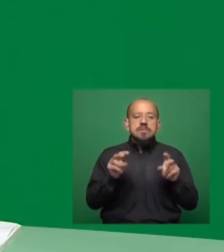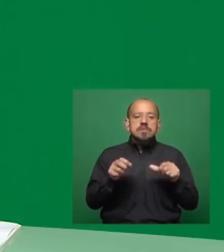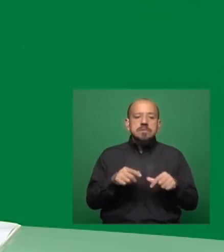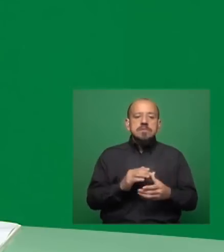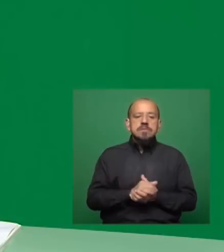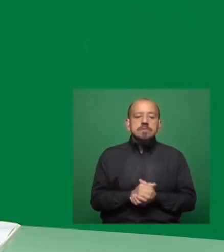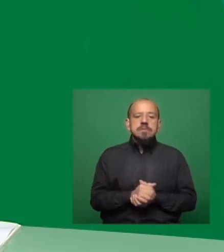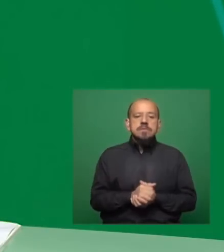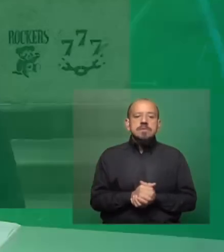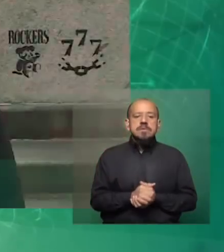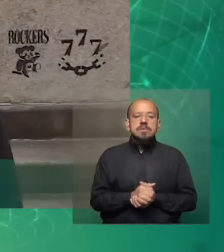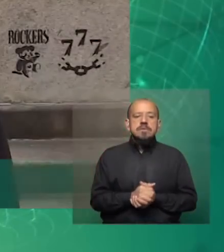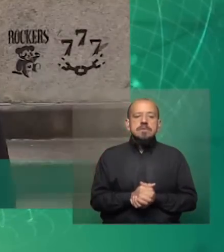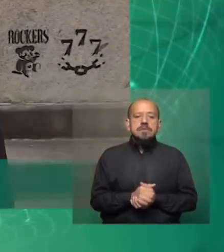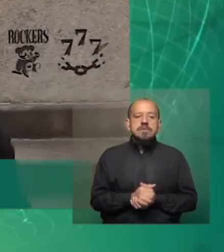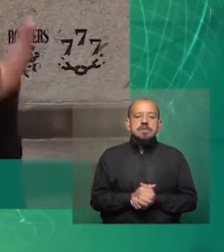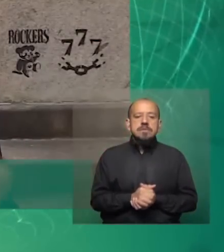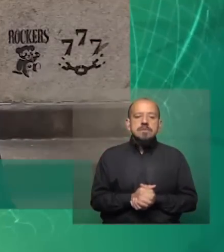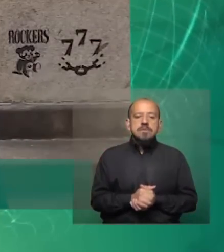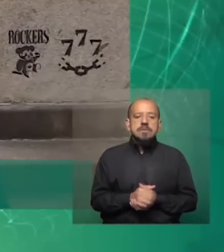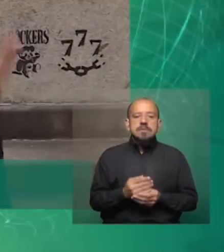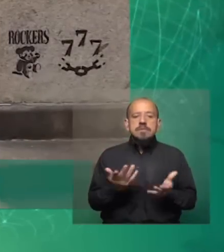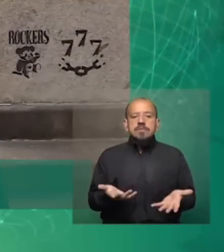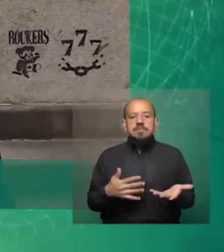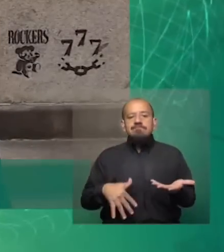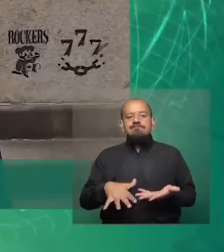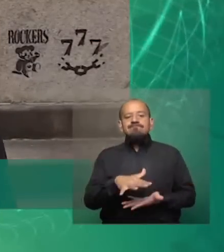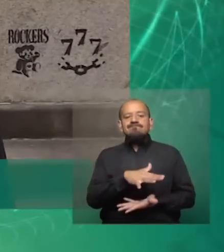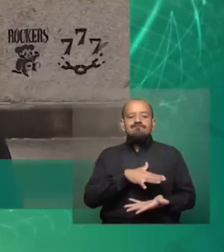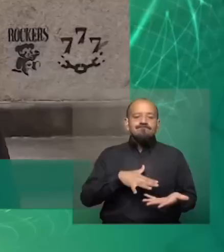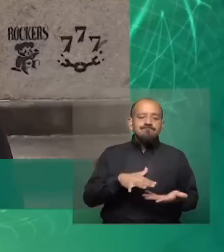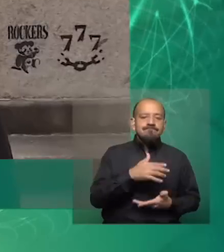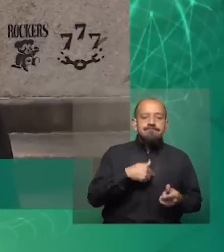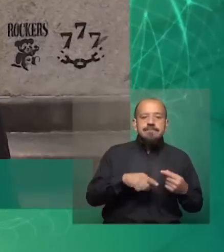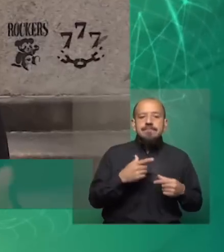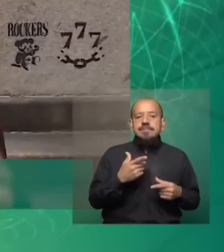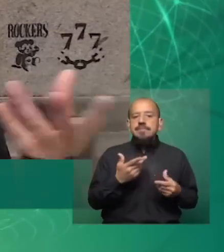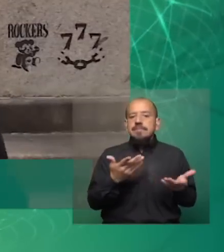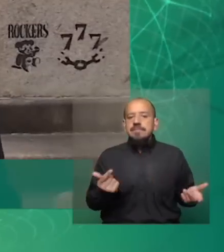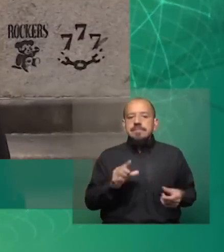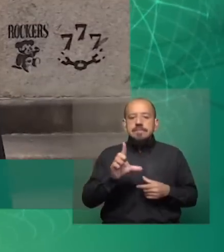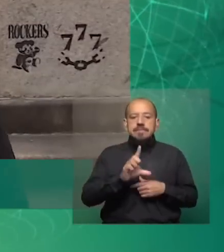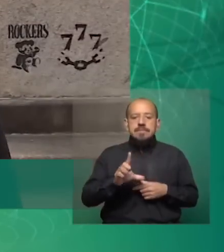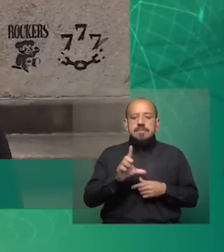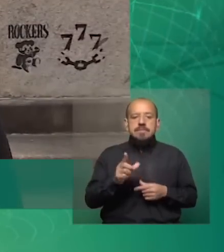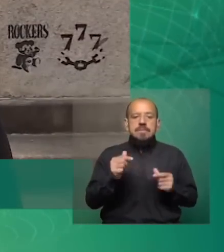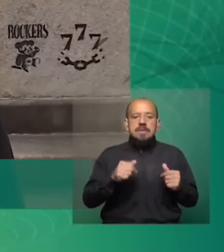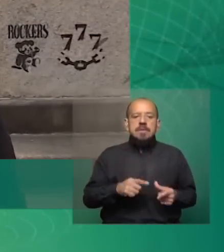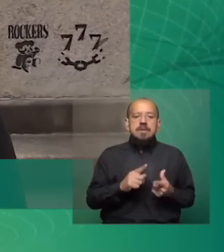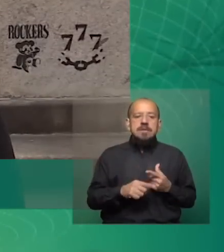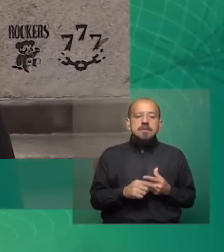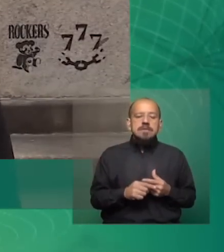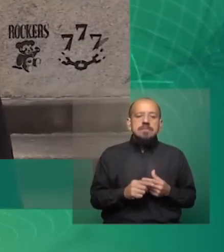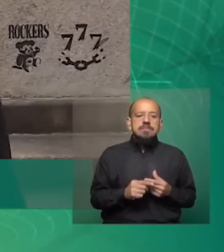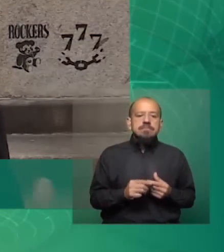de estas horas cuando el clima institucional en un Liceo es como el que tenemos hoy por hoy que